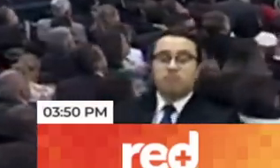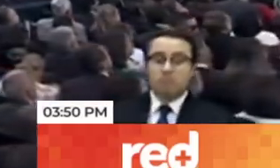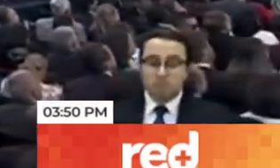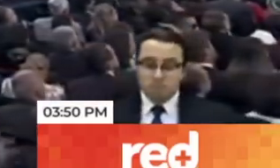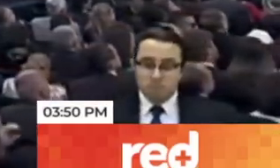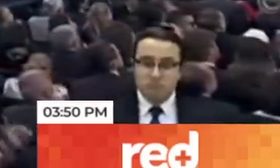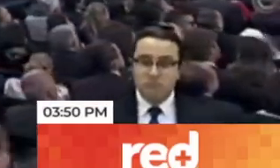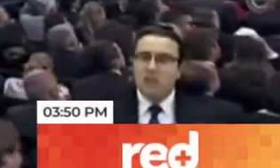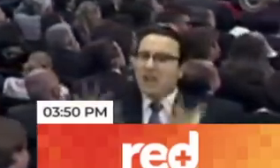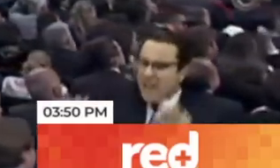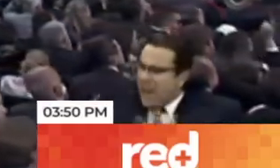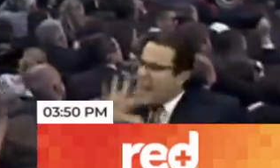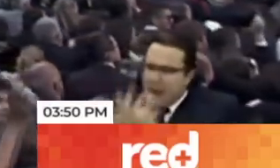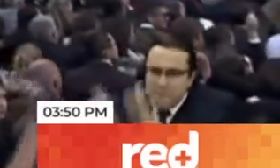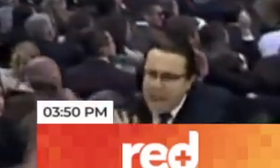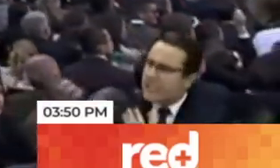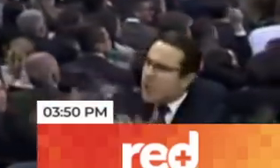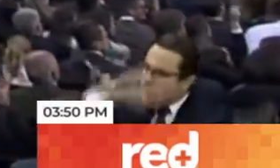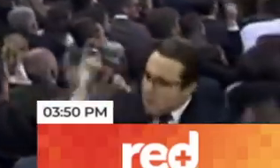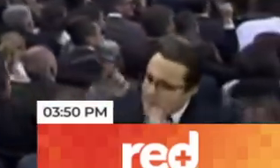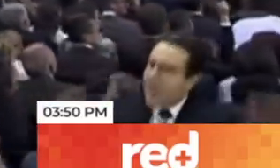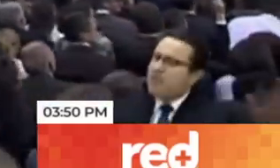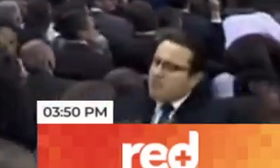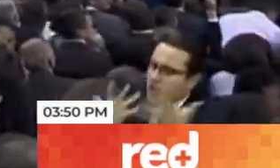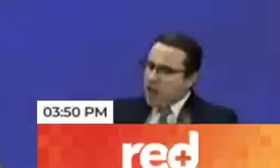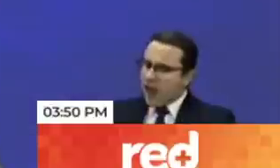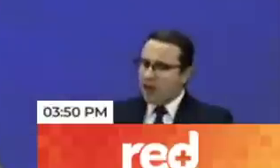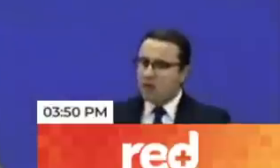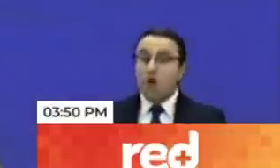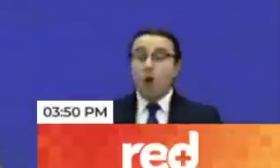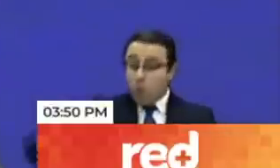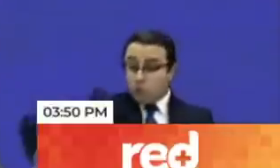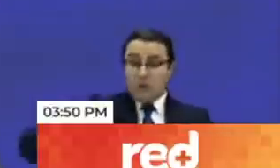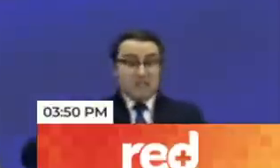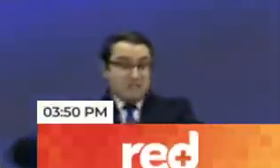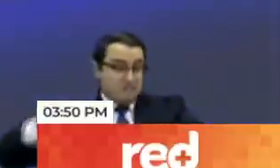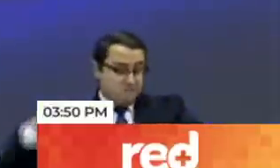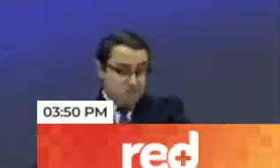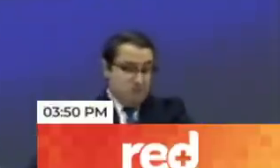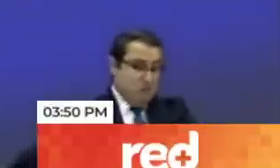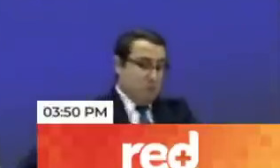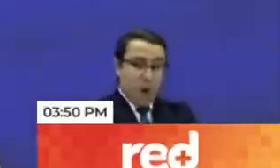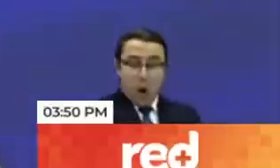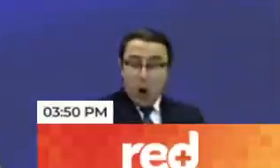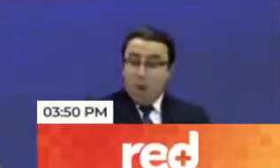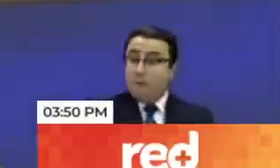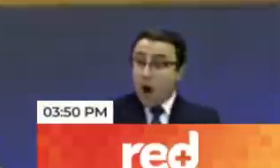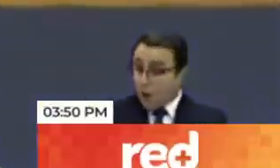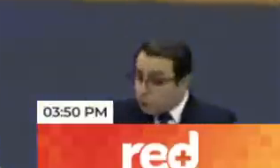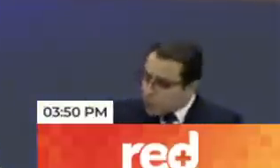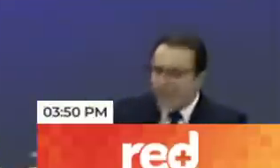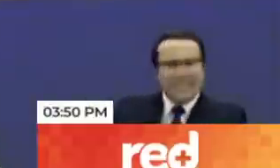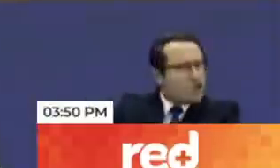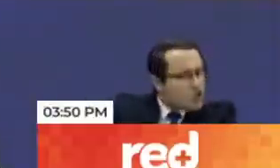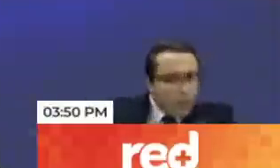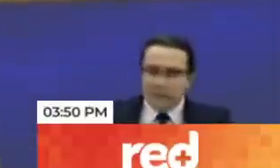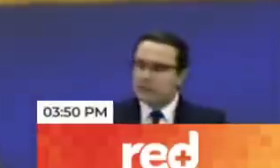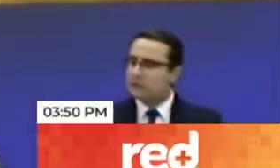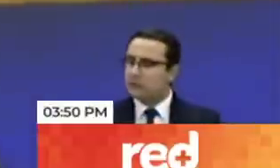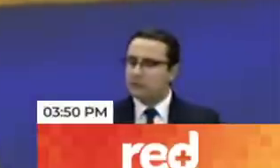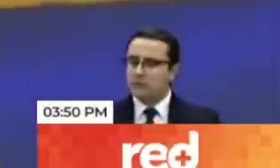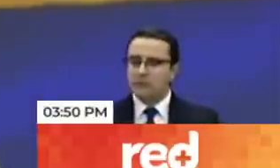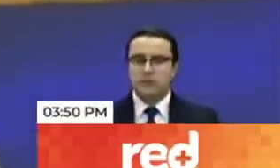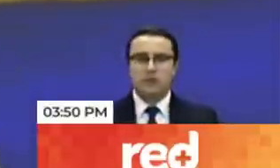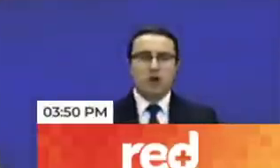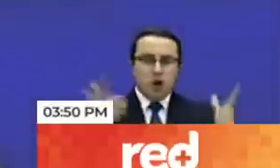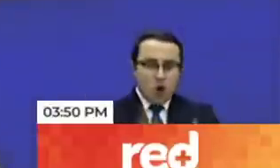en aras de una paz total: dejen de matar, No habrá ánimo en el Congreso para avanzar en nuevas formas